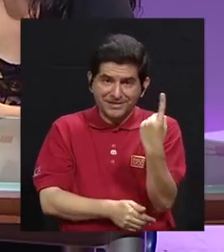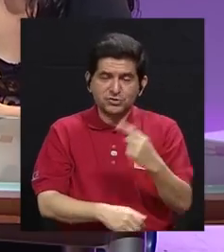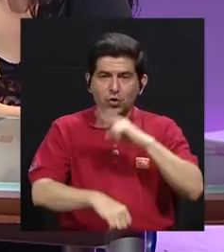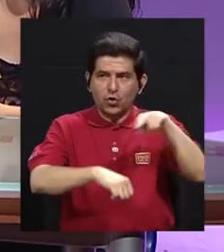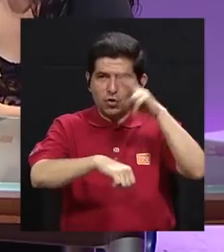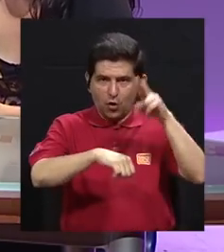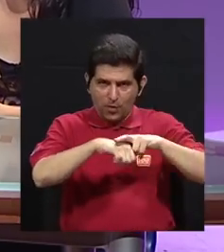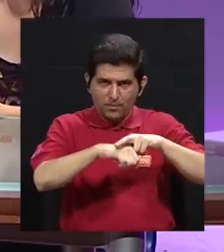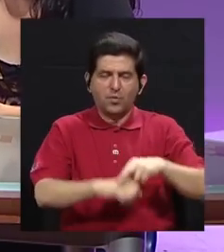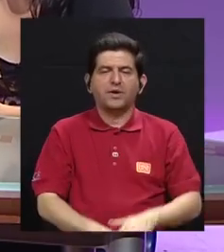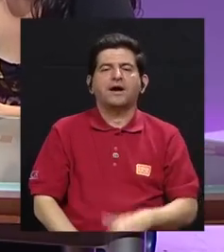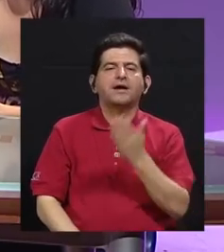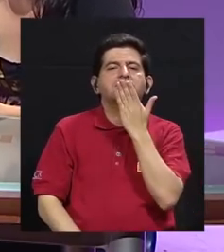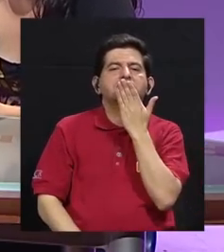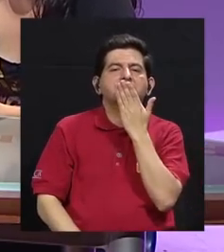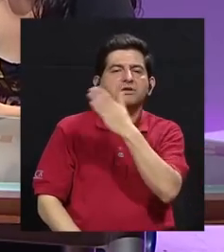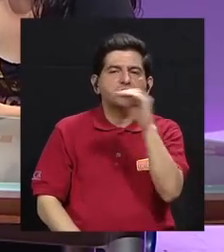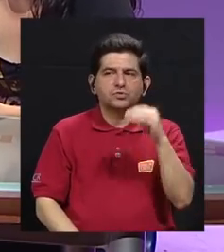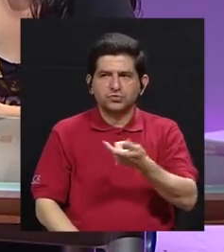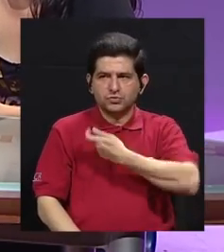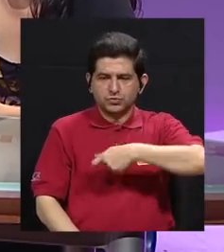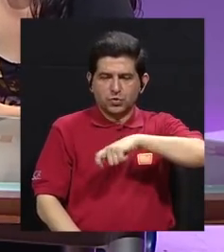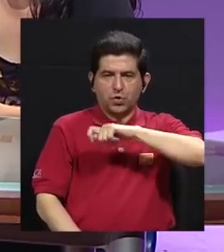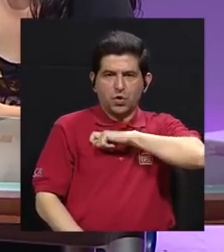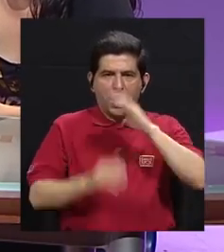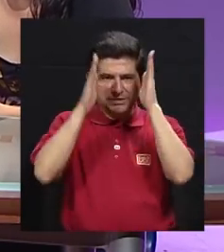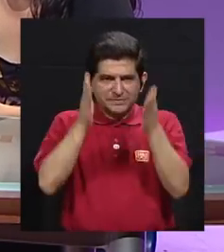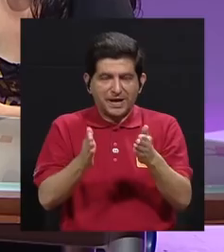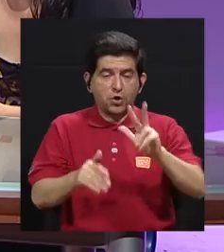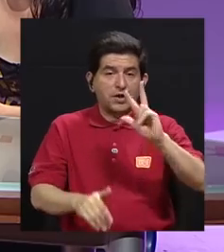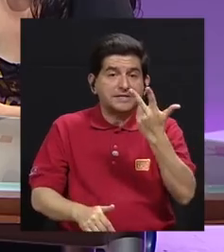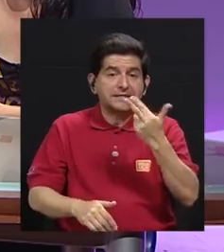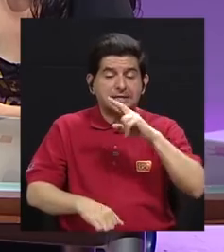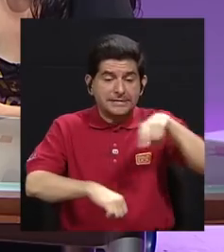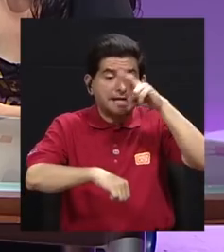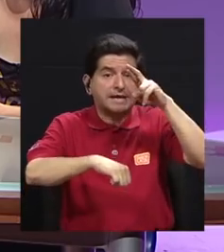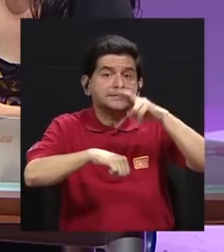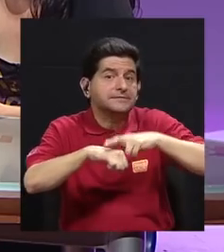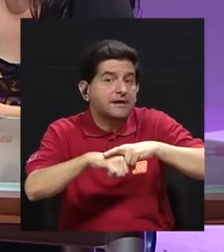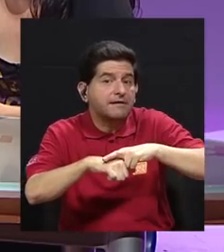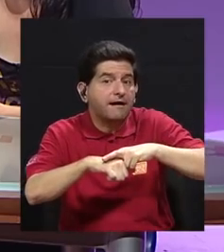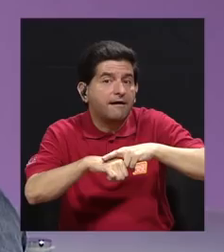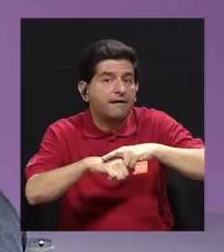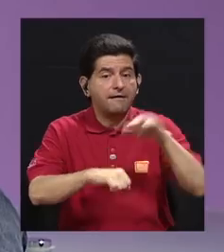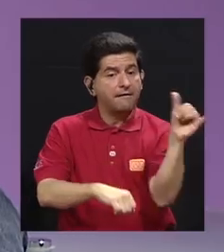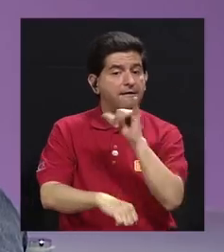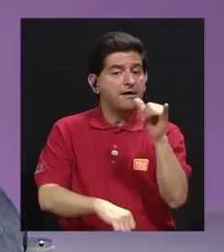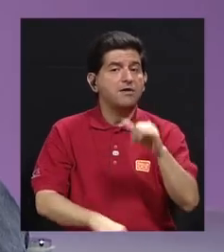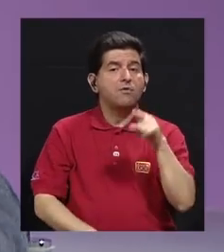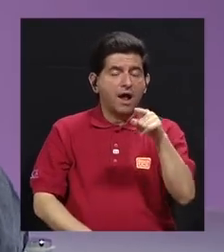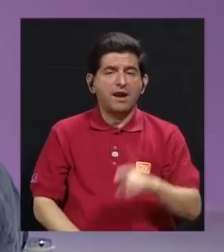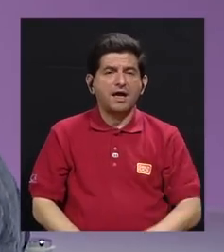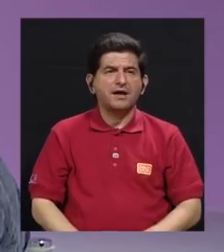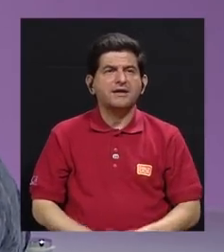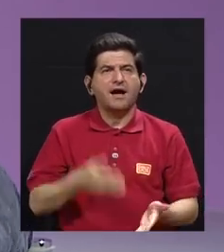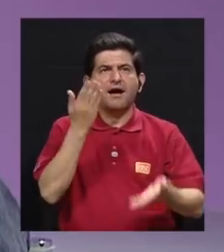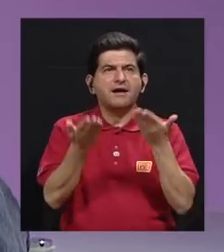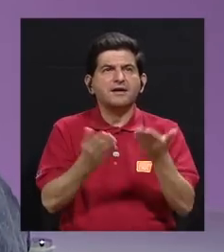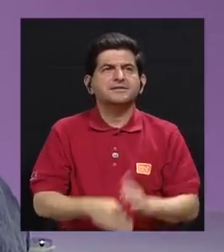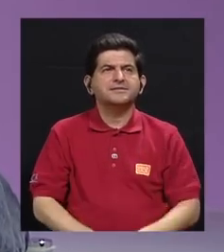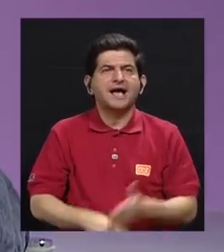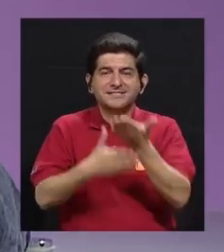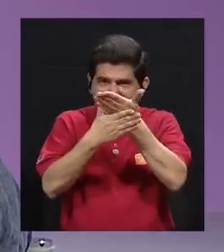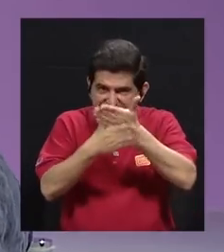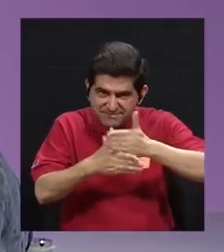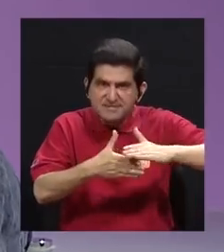antes había solamente la república de indios y la república de españoles, pero esa tercera república también